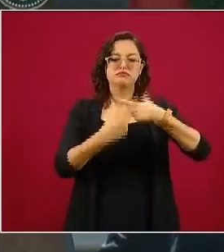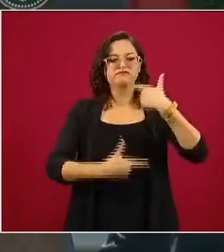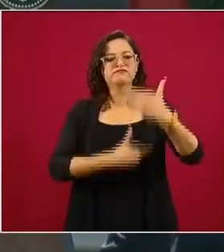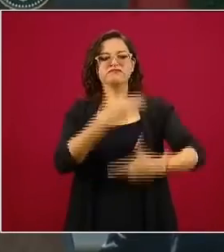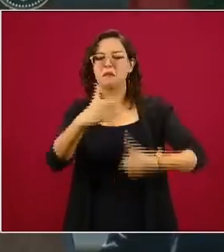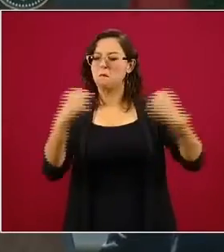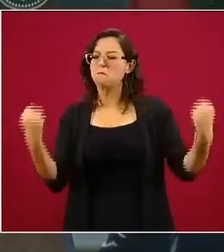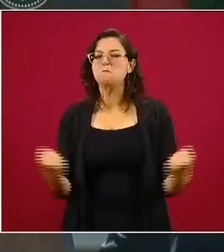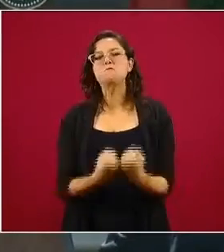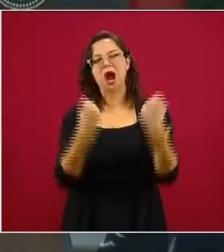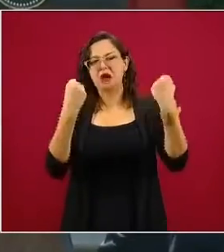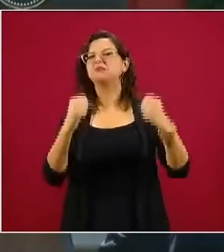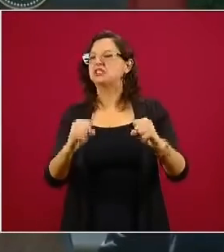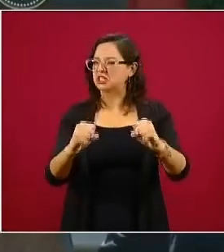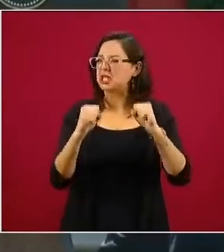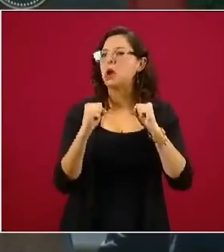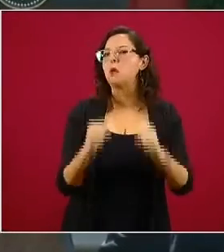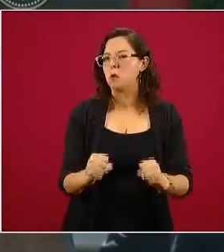al enfrentamiento.